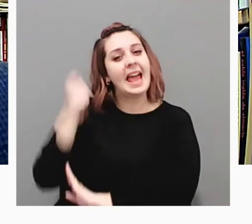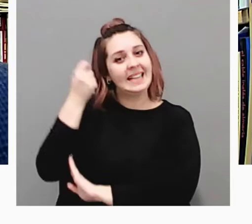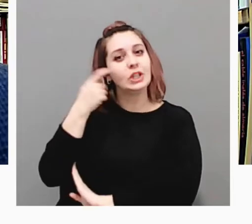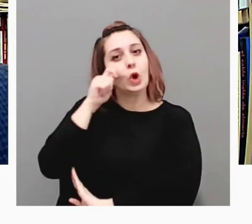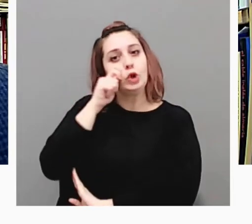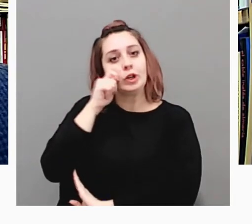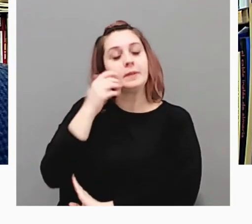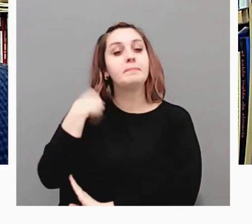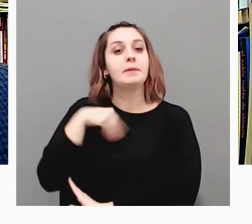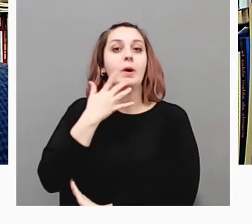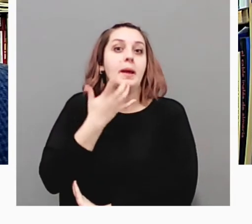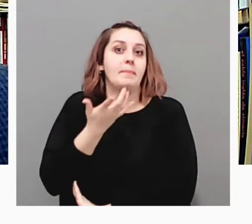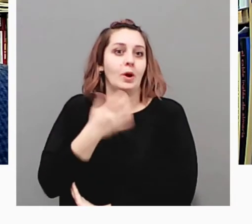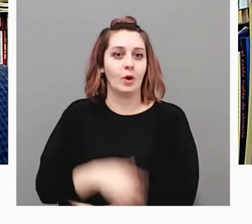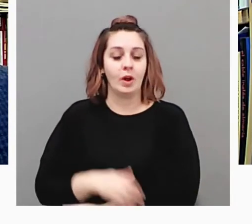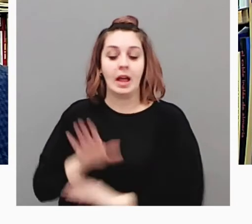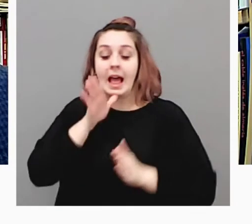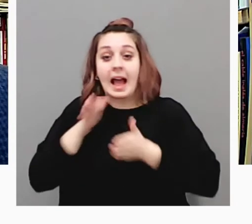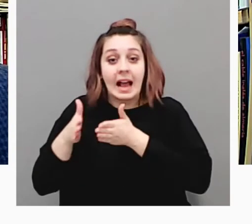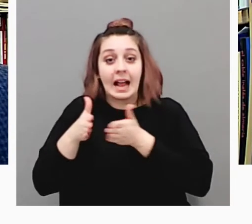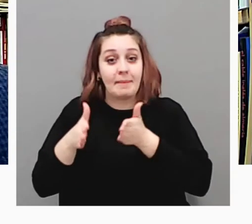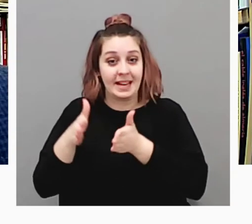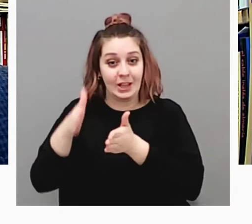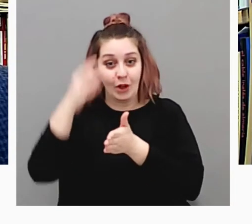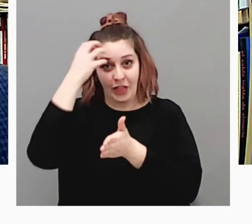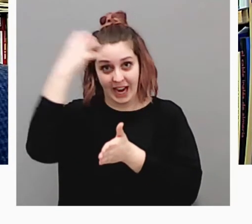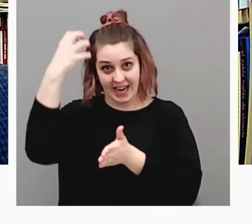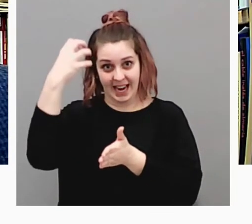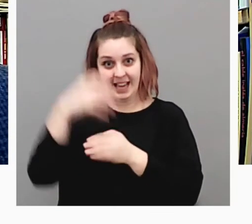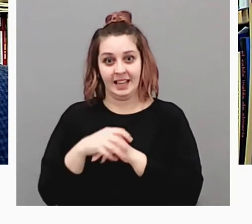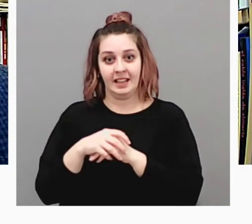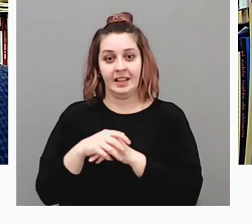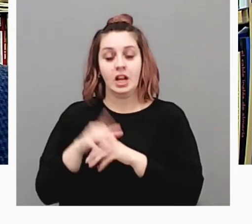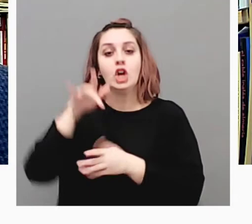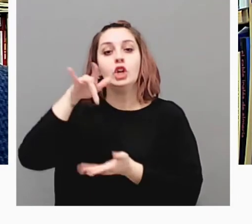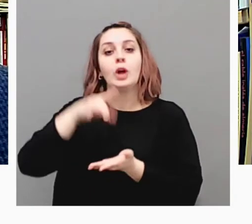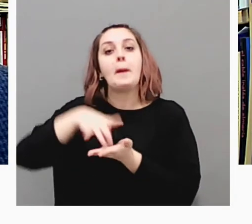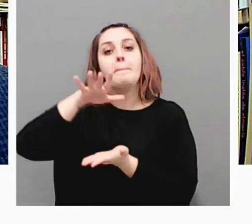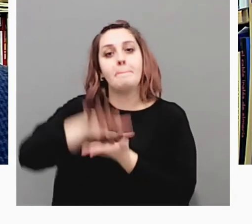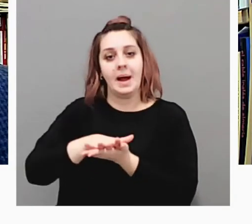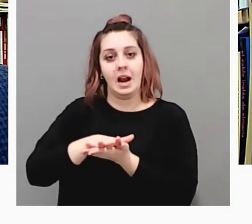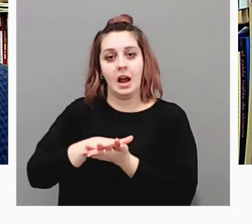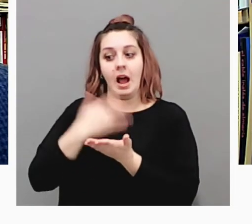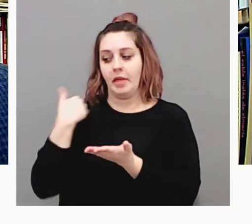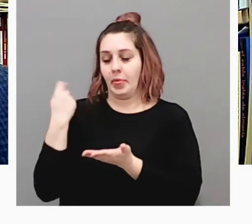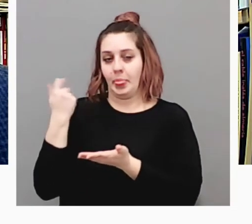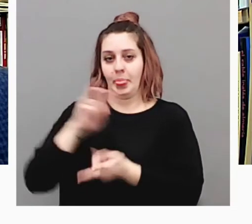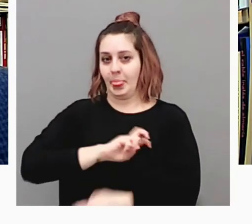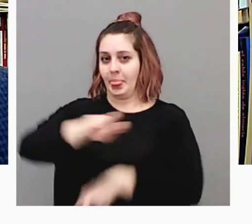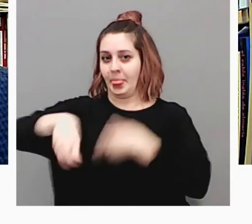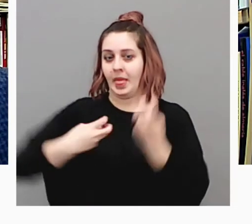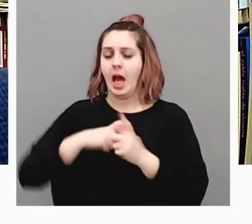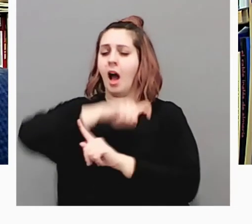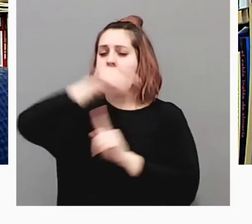como es el caso, por ejemplo, del Caminito del Rey, que se encuentra en la provincia de Málaga y recientemente rehabilitado y que recibe todos los